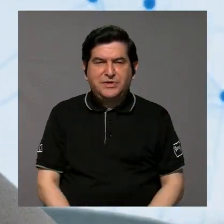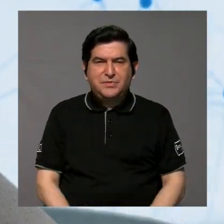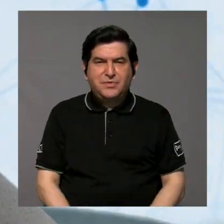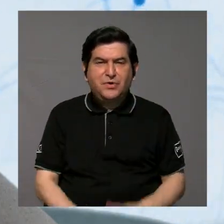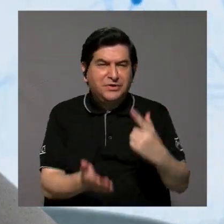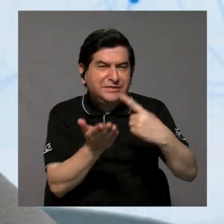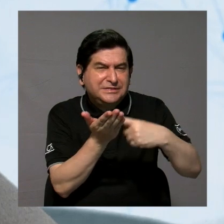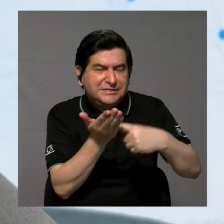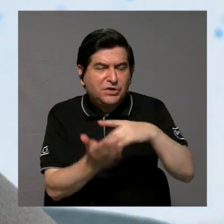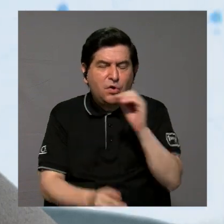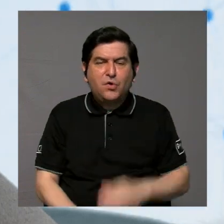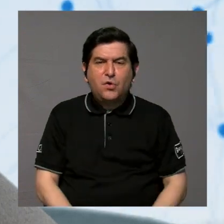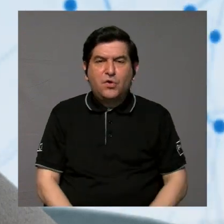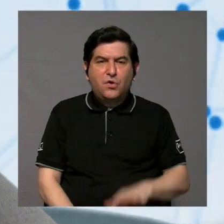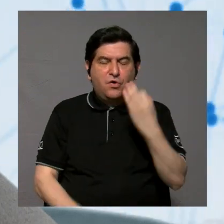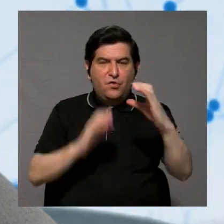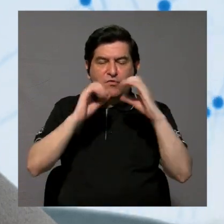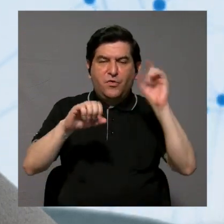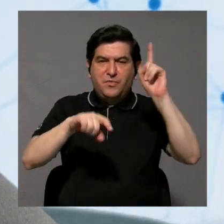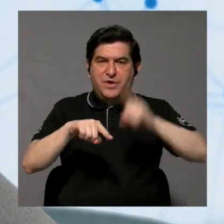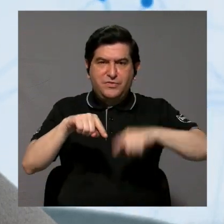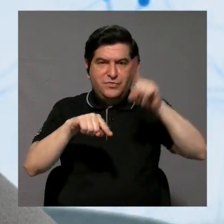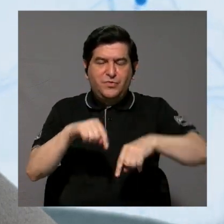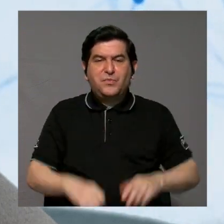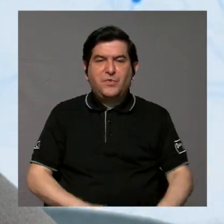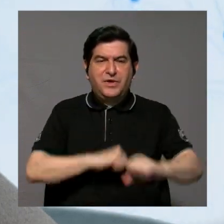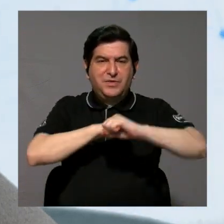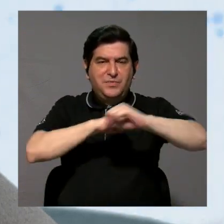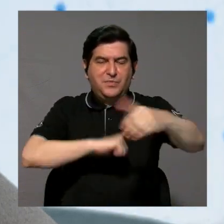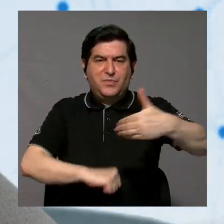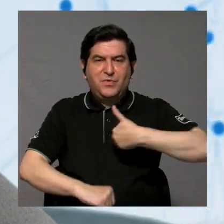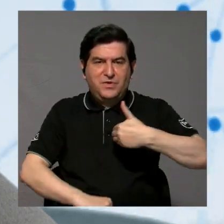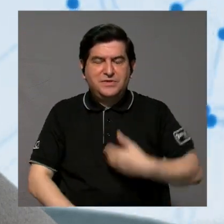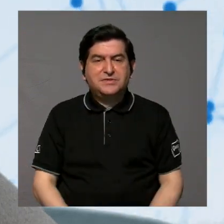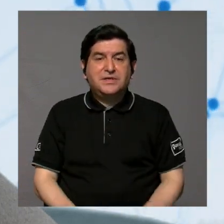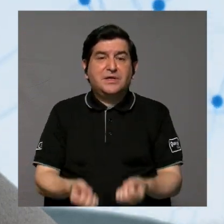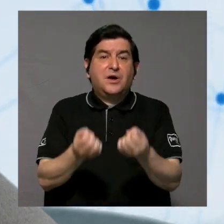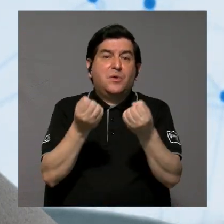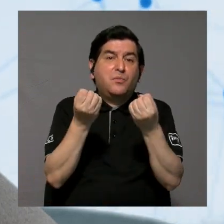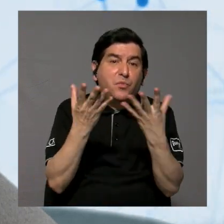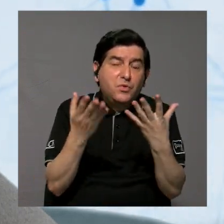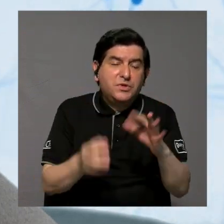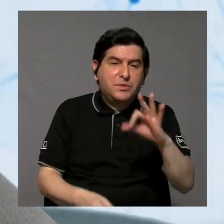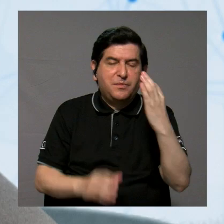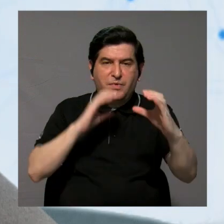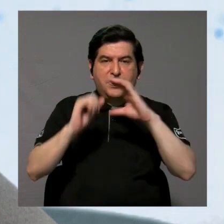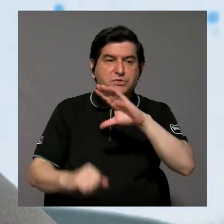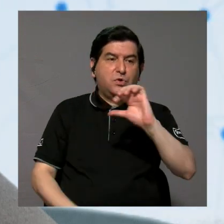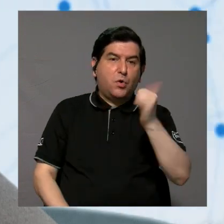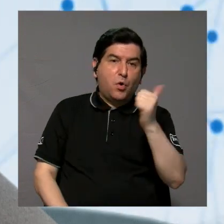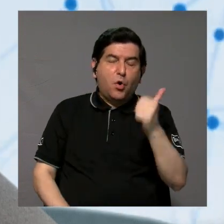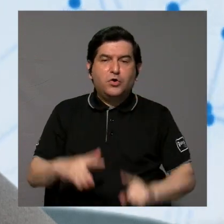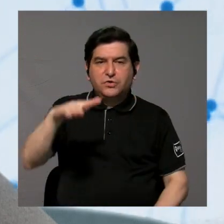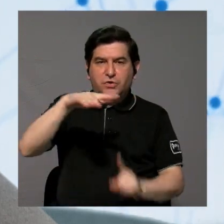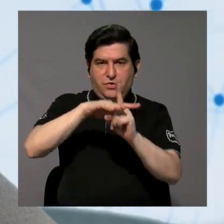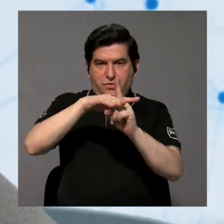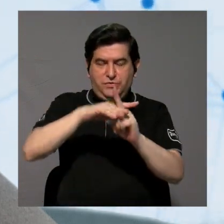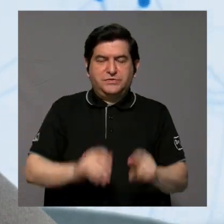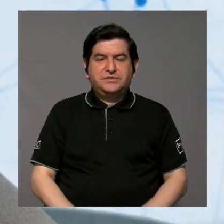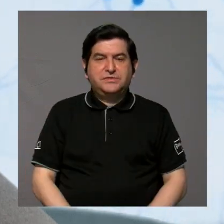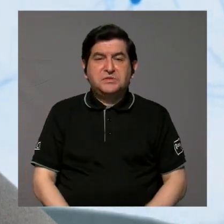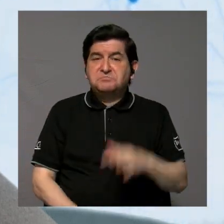dilema, o cuando los medios no pueden alimentarse o pierden la pauta, muchos medios o otros medios nacen o se